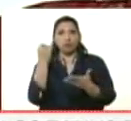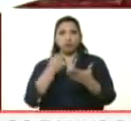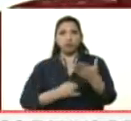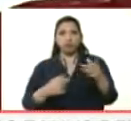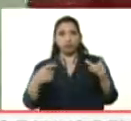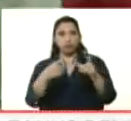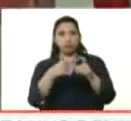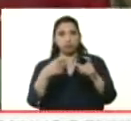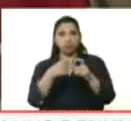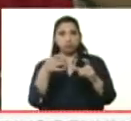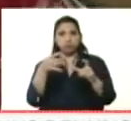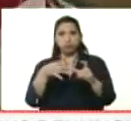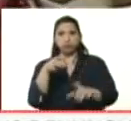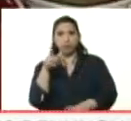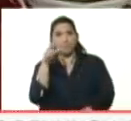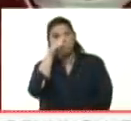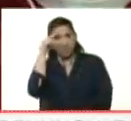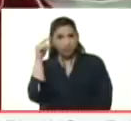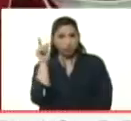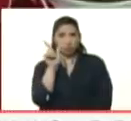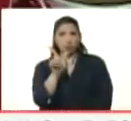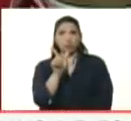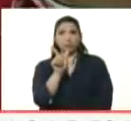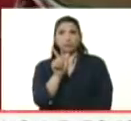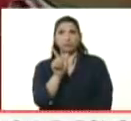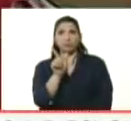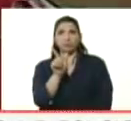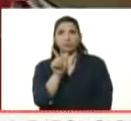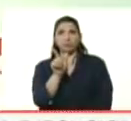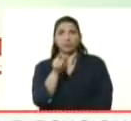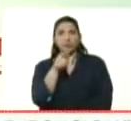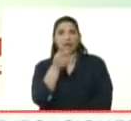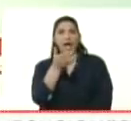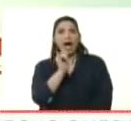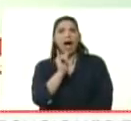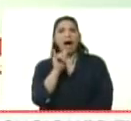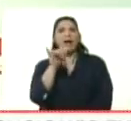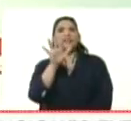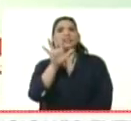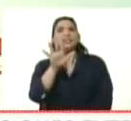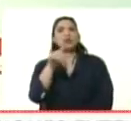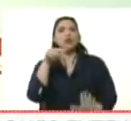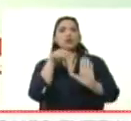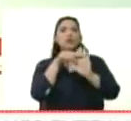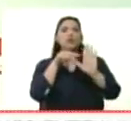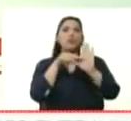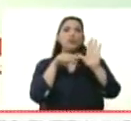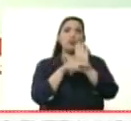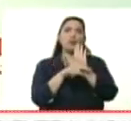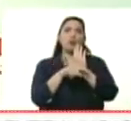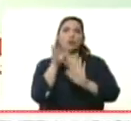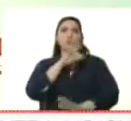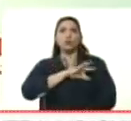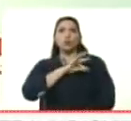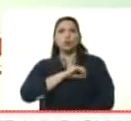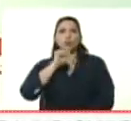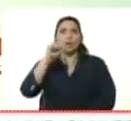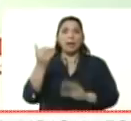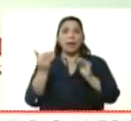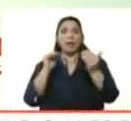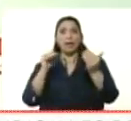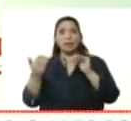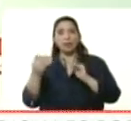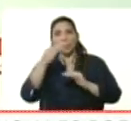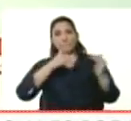inscritas, donde están allí las 5 dimensiones del socialismo del comandante Hugo Chávez: la ética moral, espiritual,